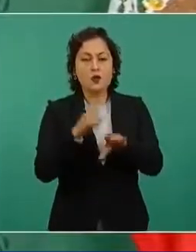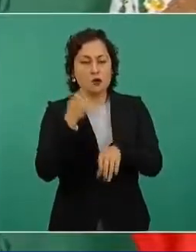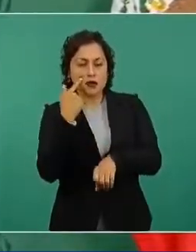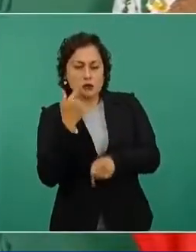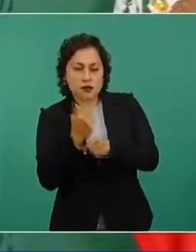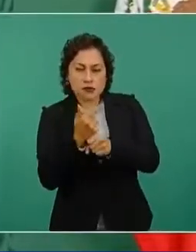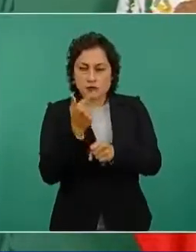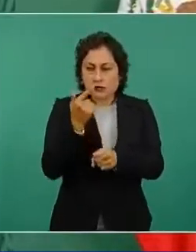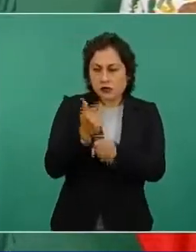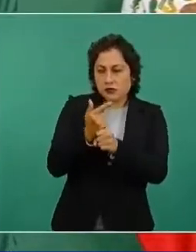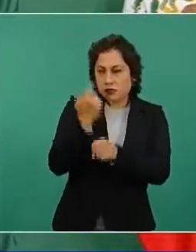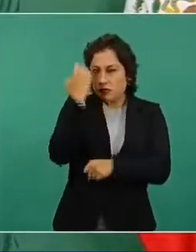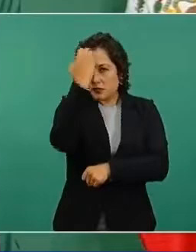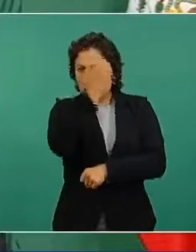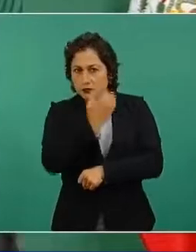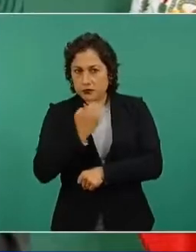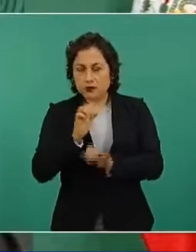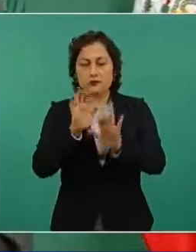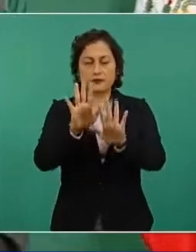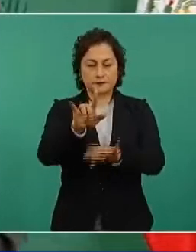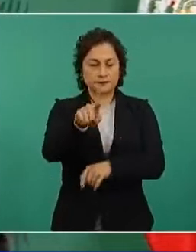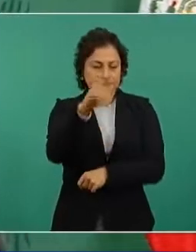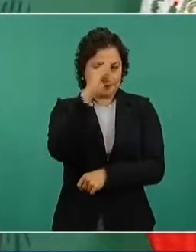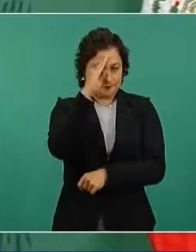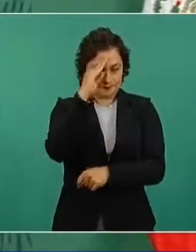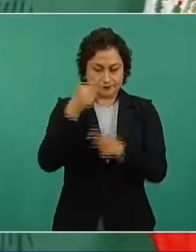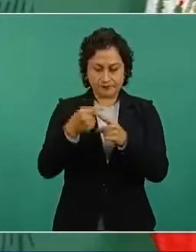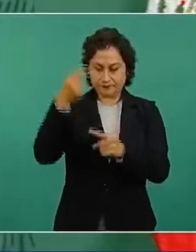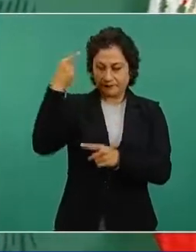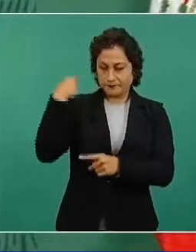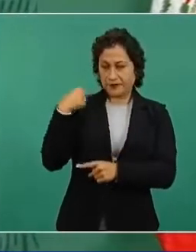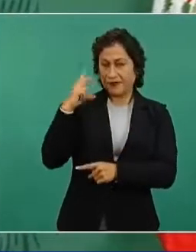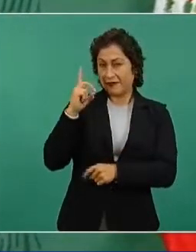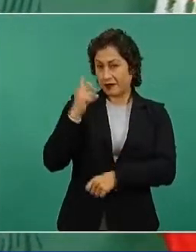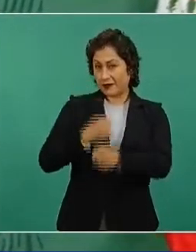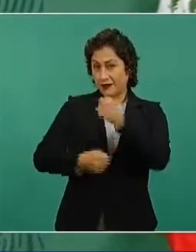hace 30 años un salario mínimo alcanzaba para comprar